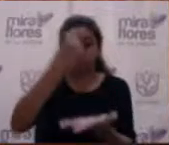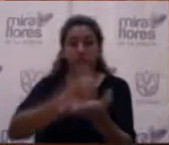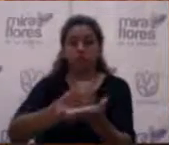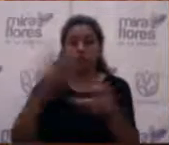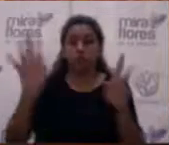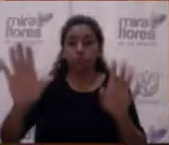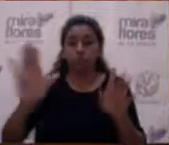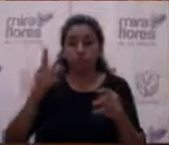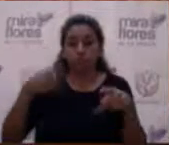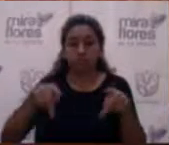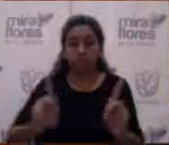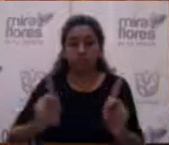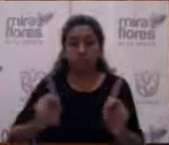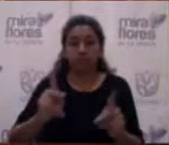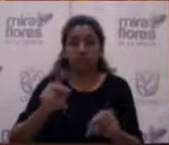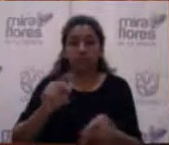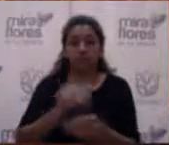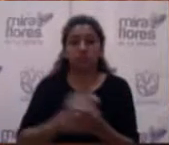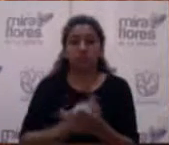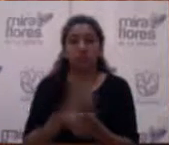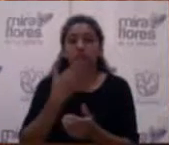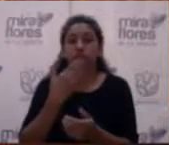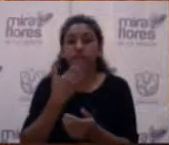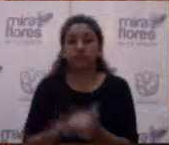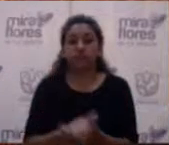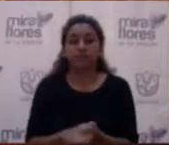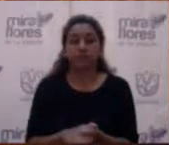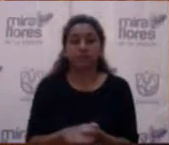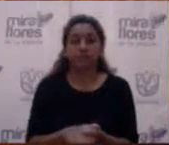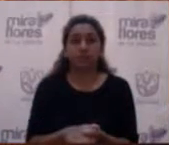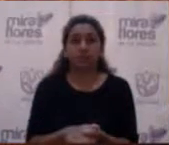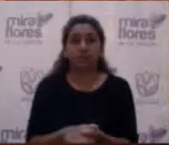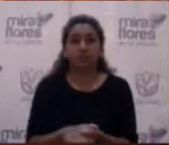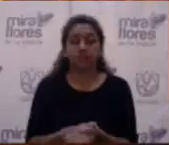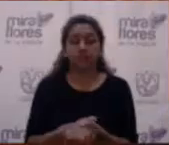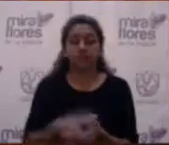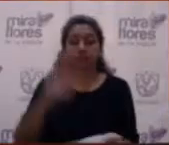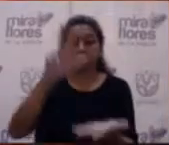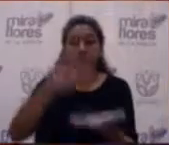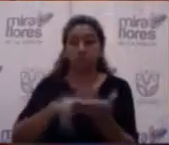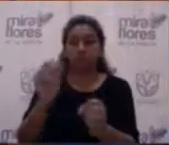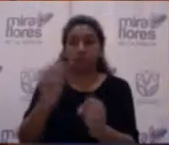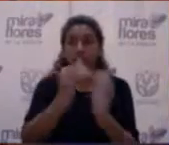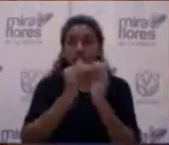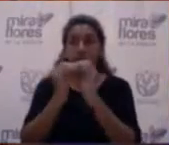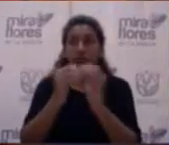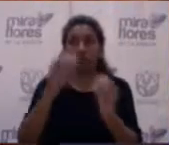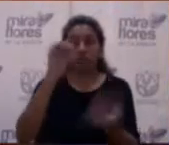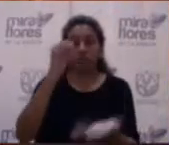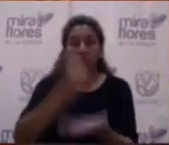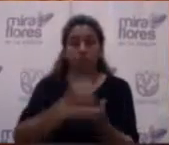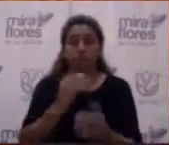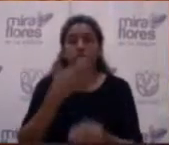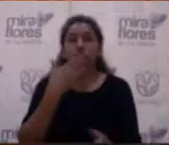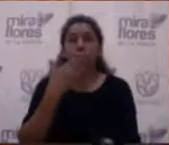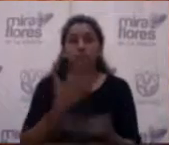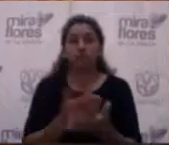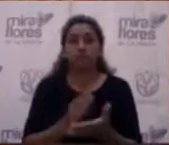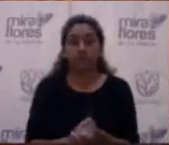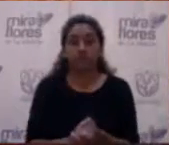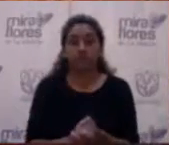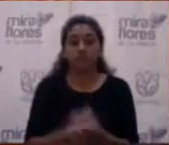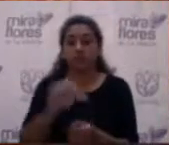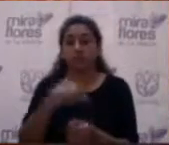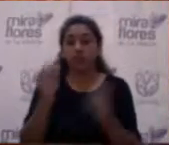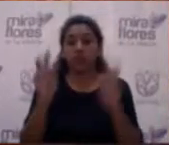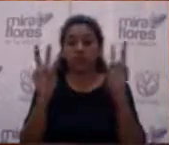licencia solicitada por el regidor de Alberti, si lo van a expresarlo en señal de conformidad. Se aprueba por unanimidad de votos. Muy bien, muchas gracias. ¿Tenemos